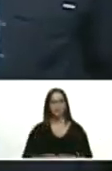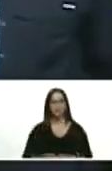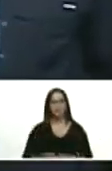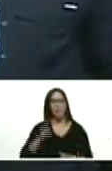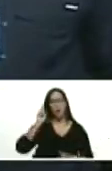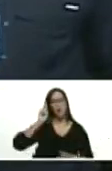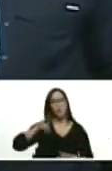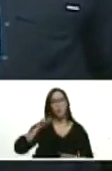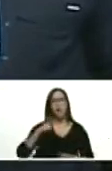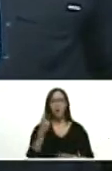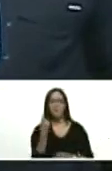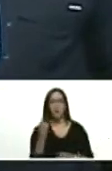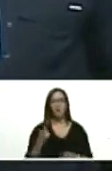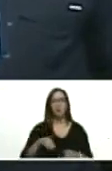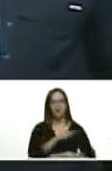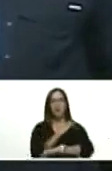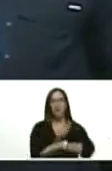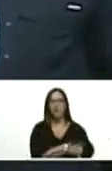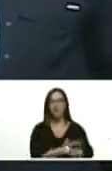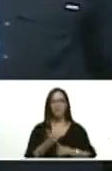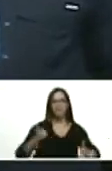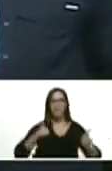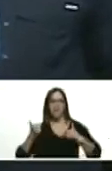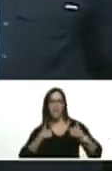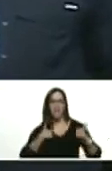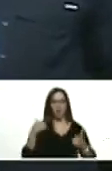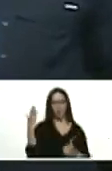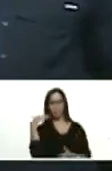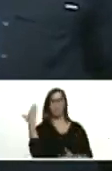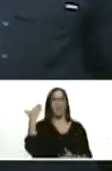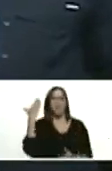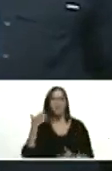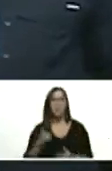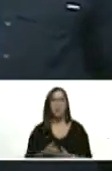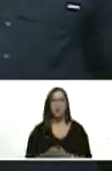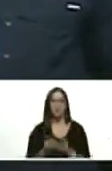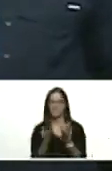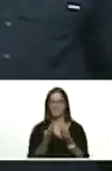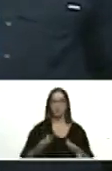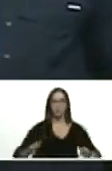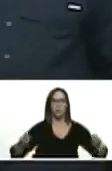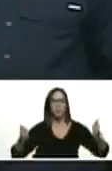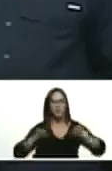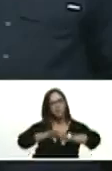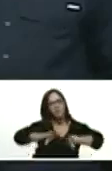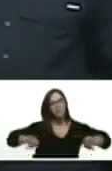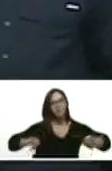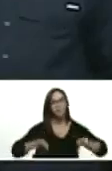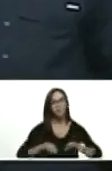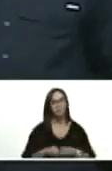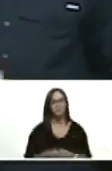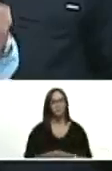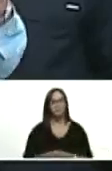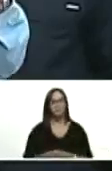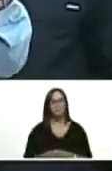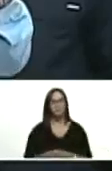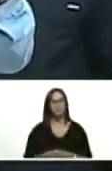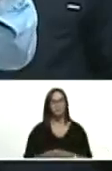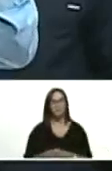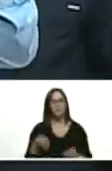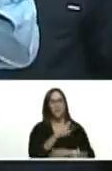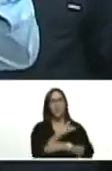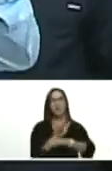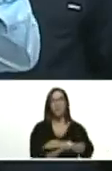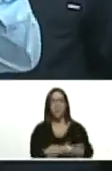Nunca faltan las fuerzas egocéntricas, disolventes, divisionistas, las fuerzas